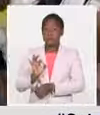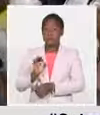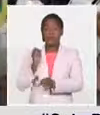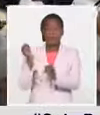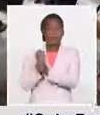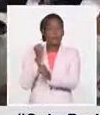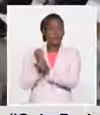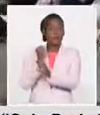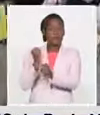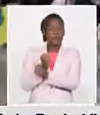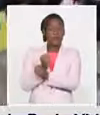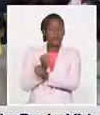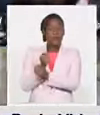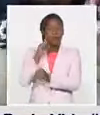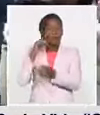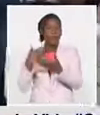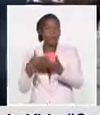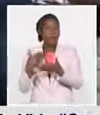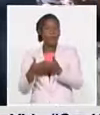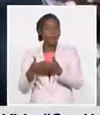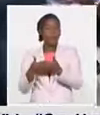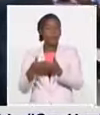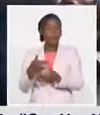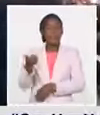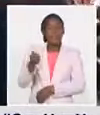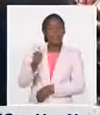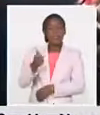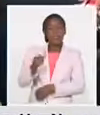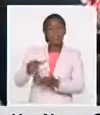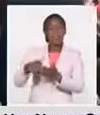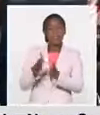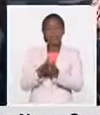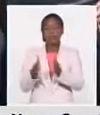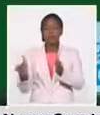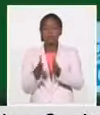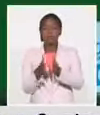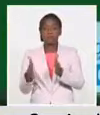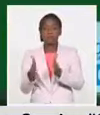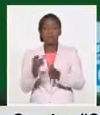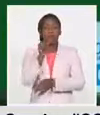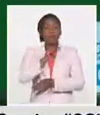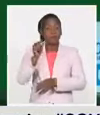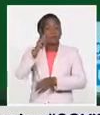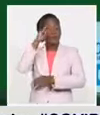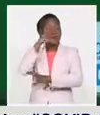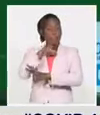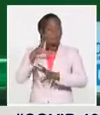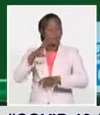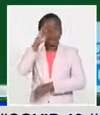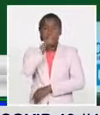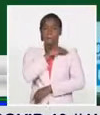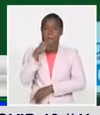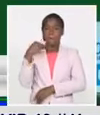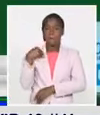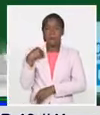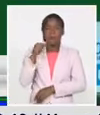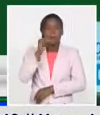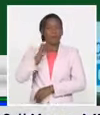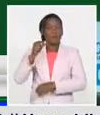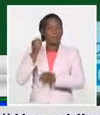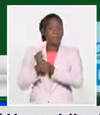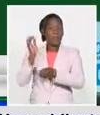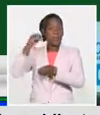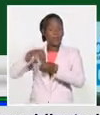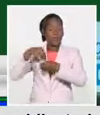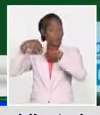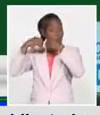días, con la participación de más de 550 investigadores, médicos, enfermeras, laboratoristas,